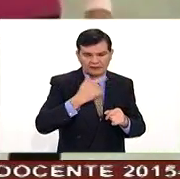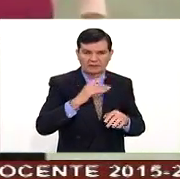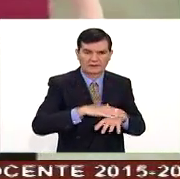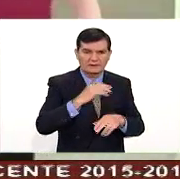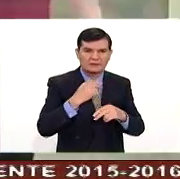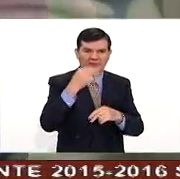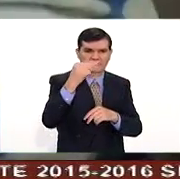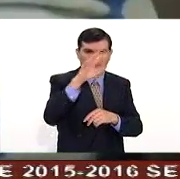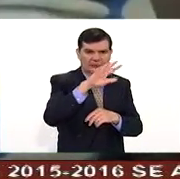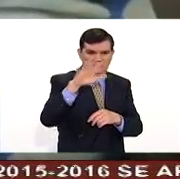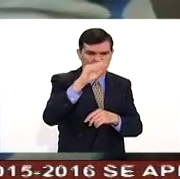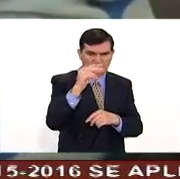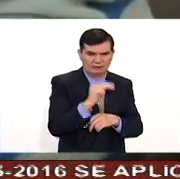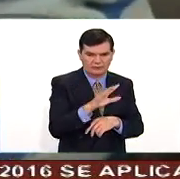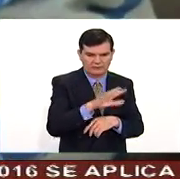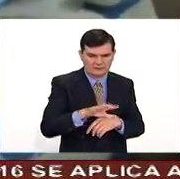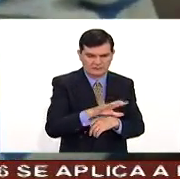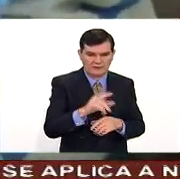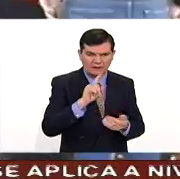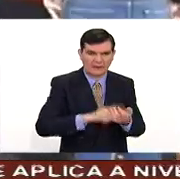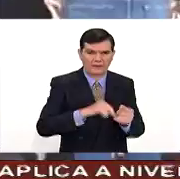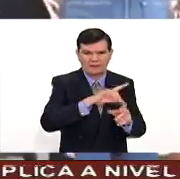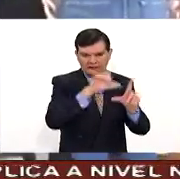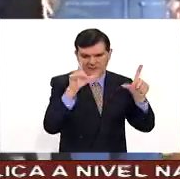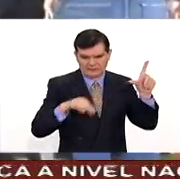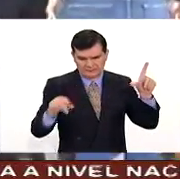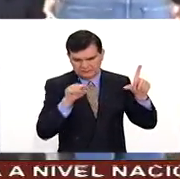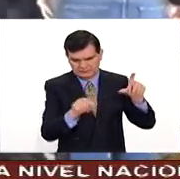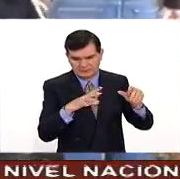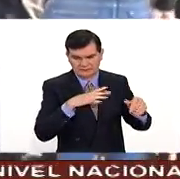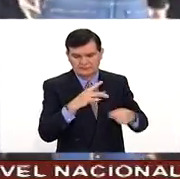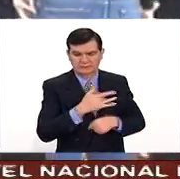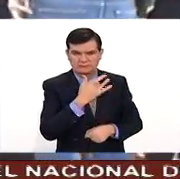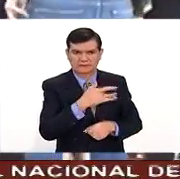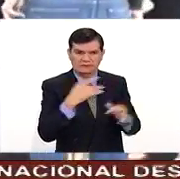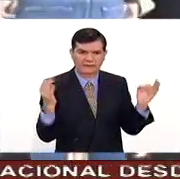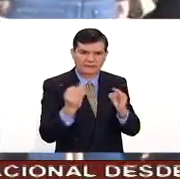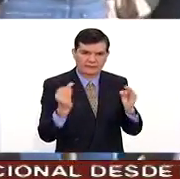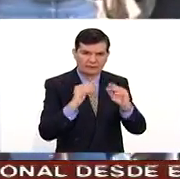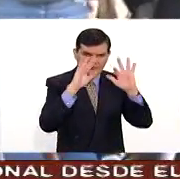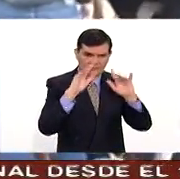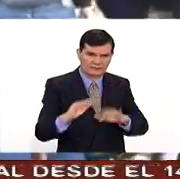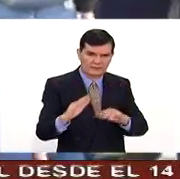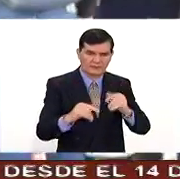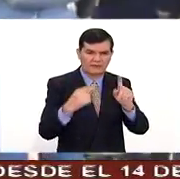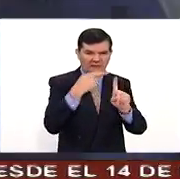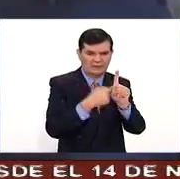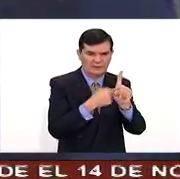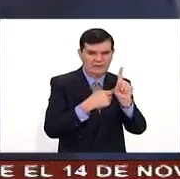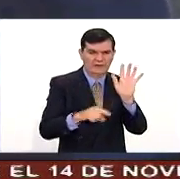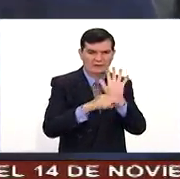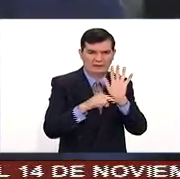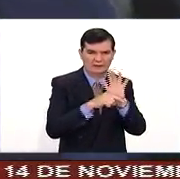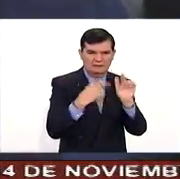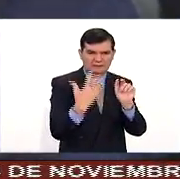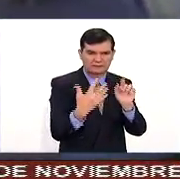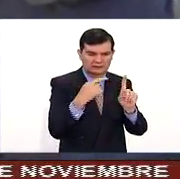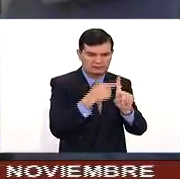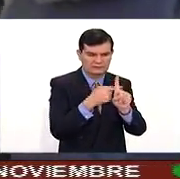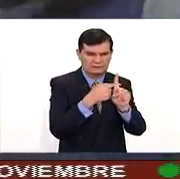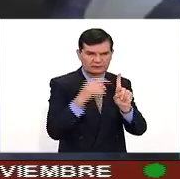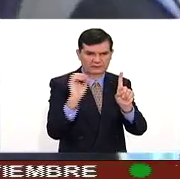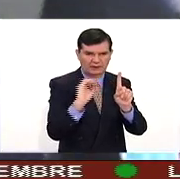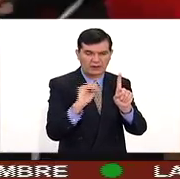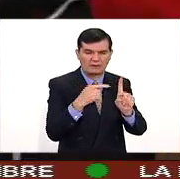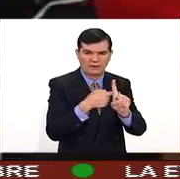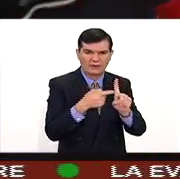En el norte, noreste, oriente y centro del país se pronostican heladas con temperaturas de menos 5 grados a 0 grados en